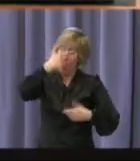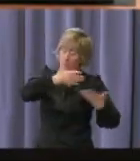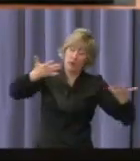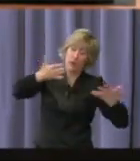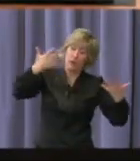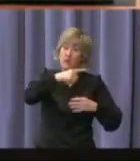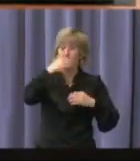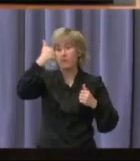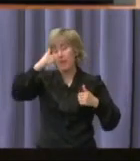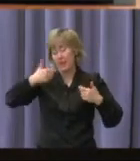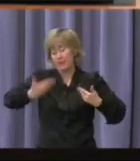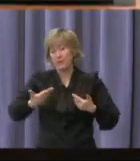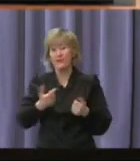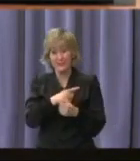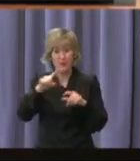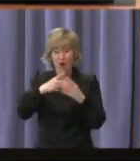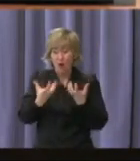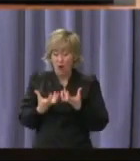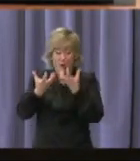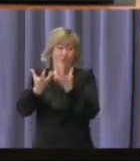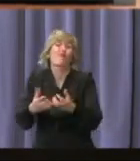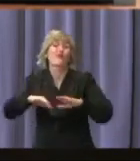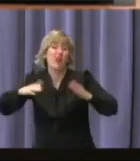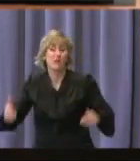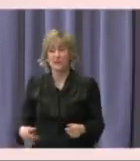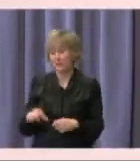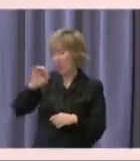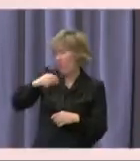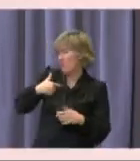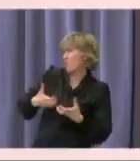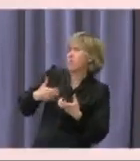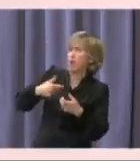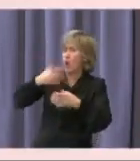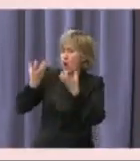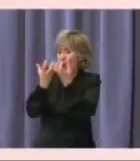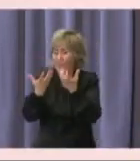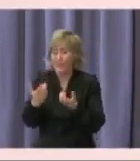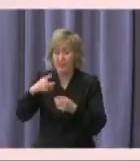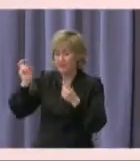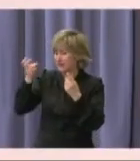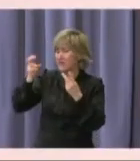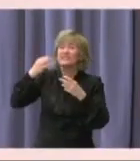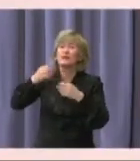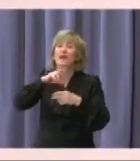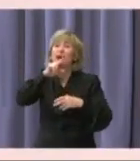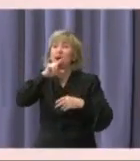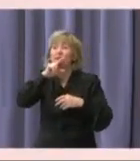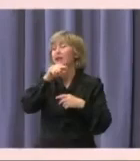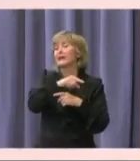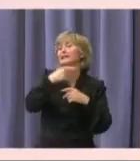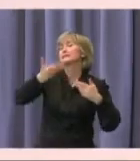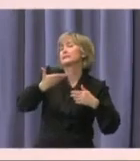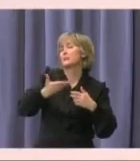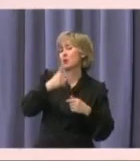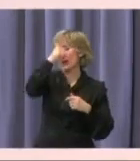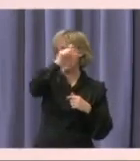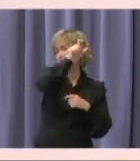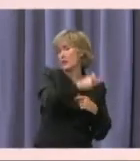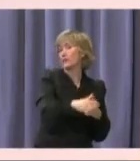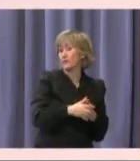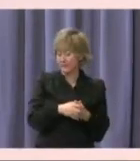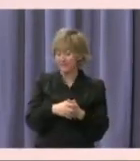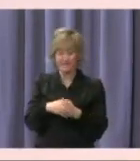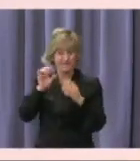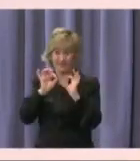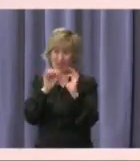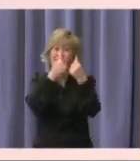Poner los cojones encima de la mesa o la chulería de tocarse los cojones, etcétera, etcétera. Eso tiene que ver con el estereotipo puro